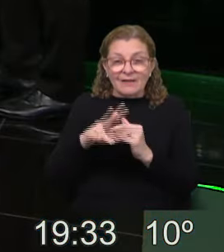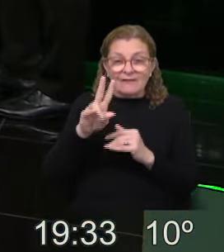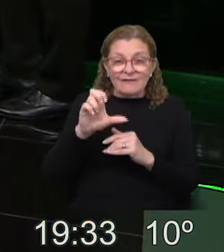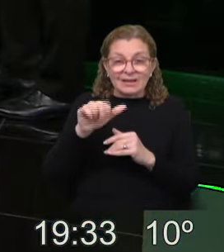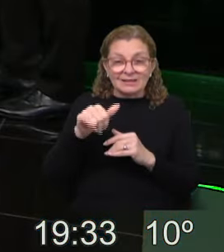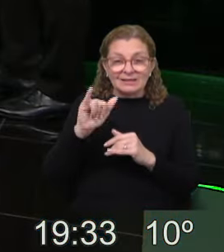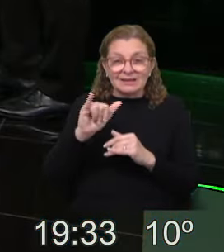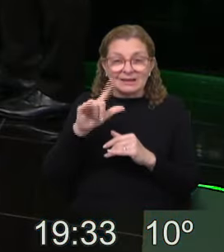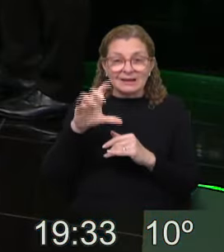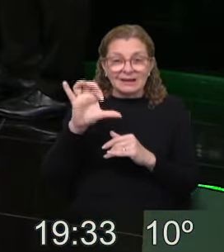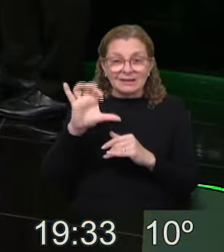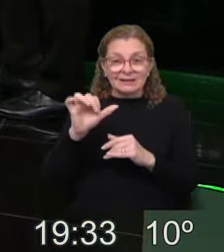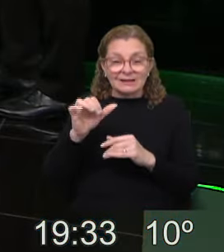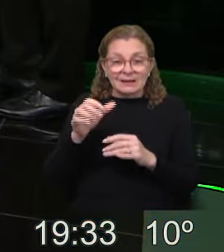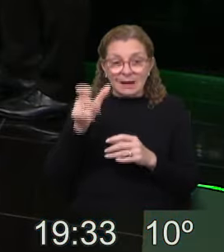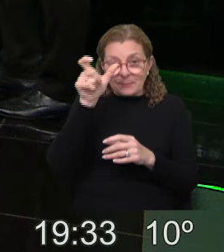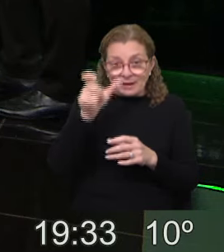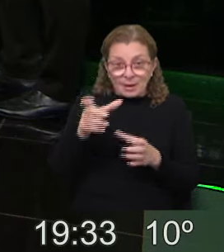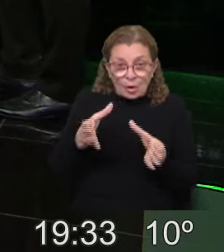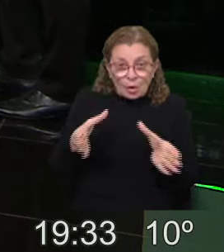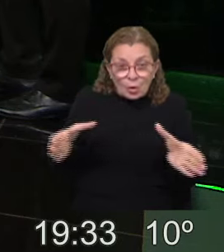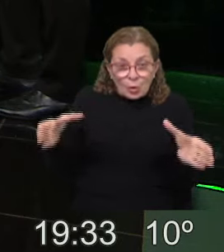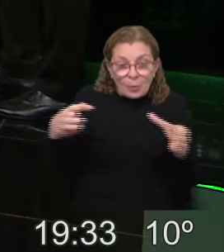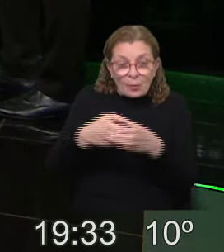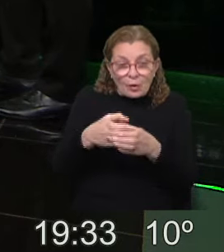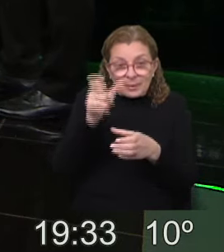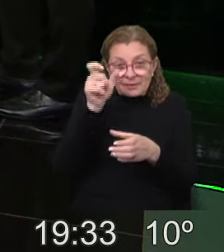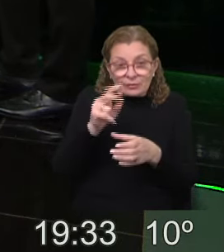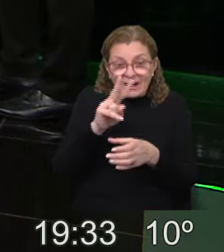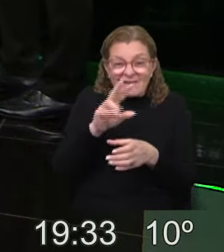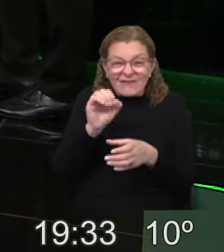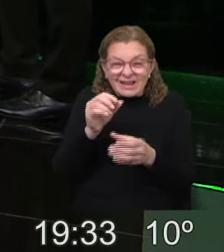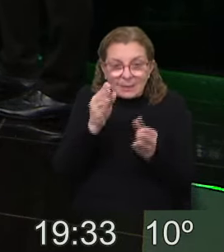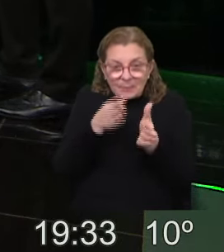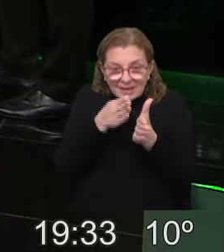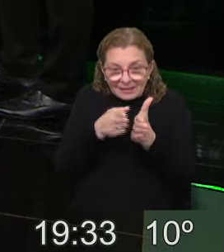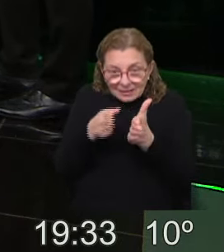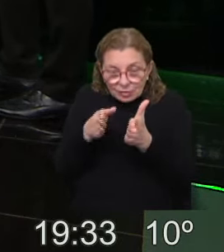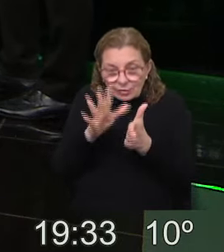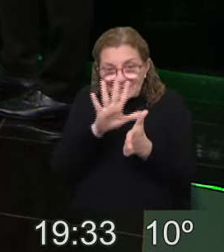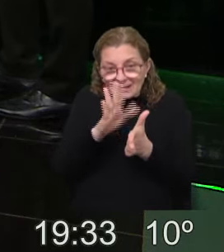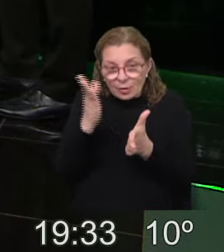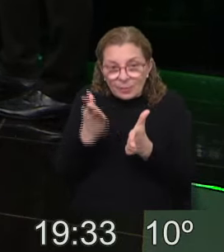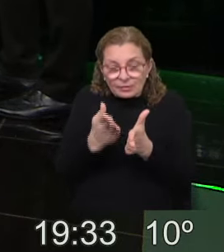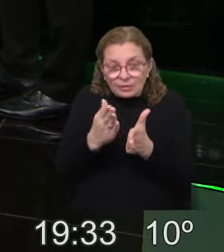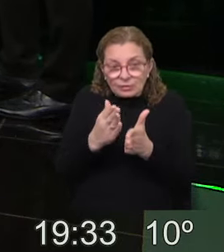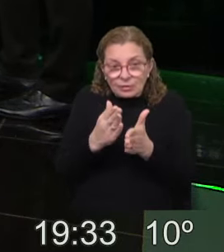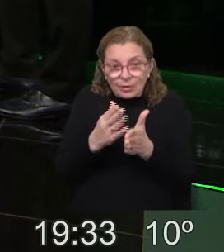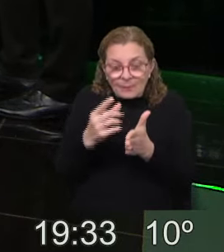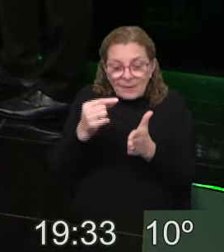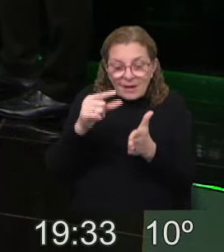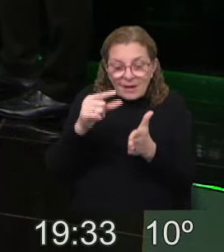que lo que hacemos Es partir a la población total en 20 pedacitos Entonces nos queda el 5% de menores ingresos de un extremo y